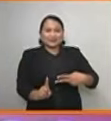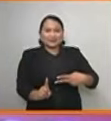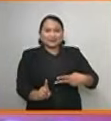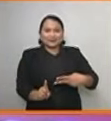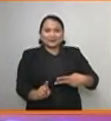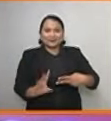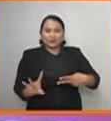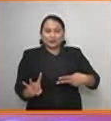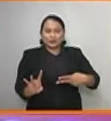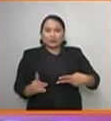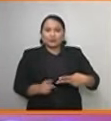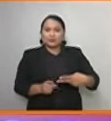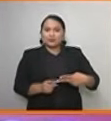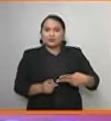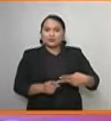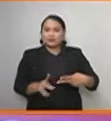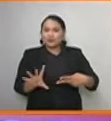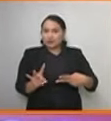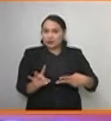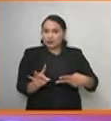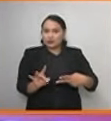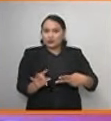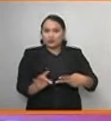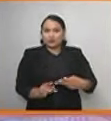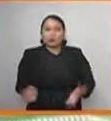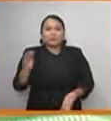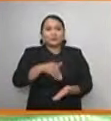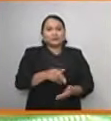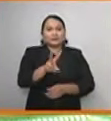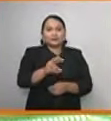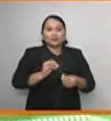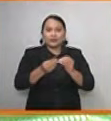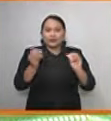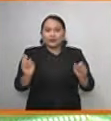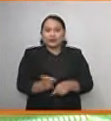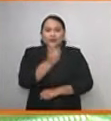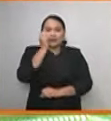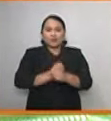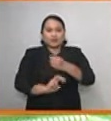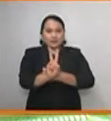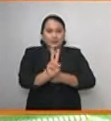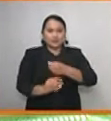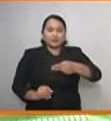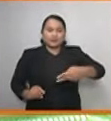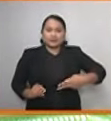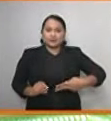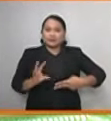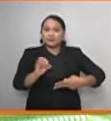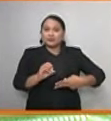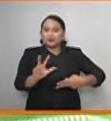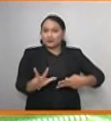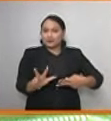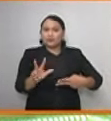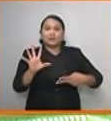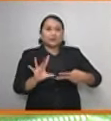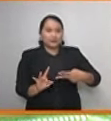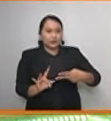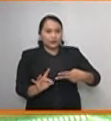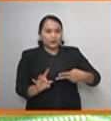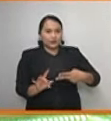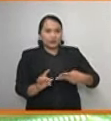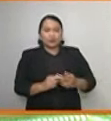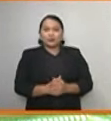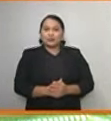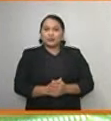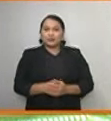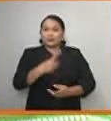porque este es el 8. Segundo número ganador es el 18. Repito, con mucho gusto, los dos números ganadores en premiados son el 03 y el 18.